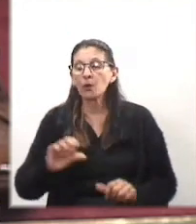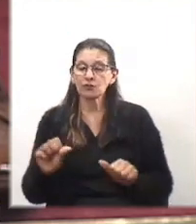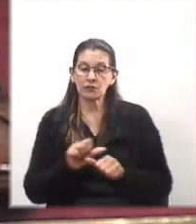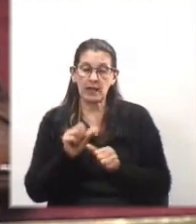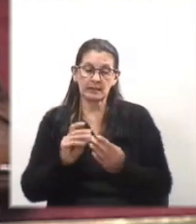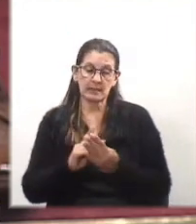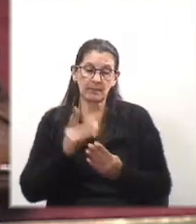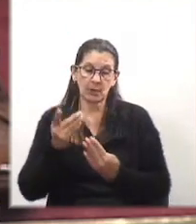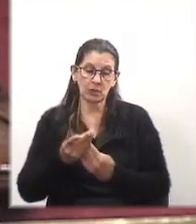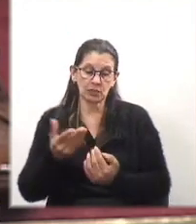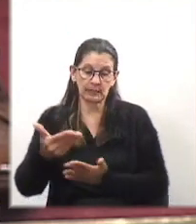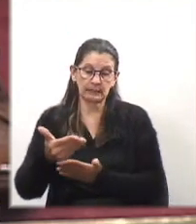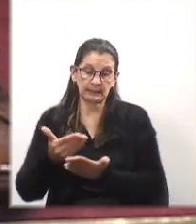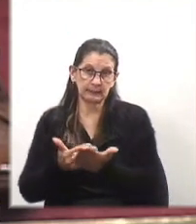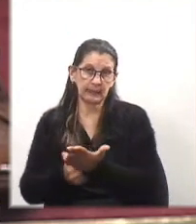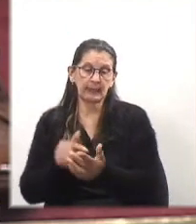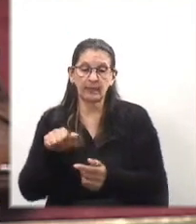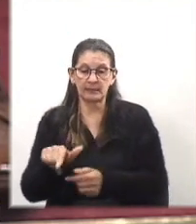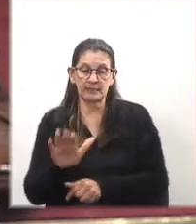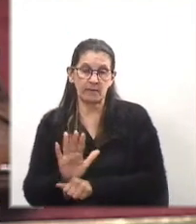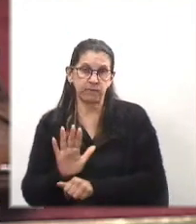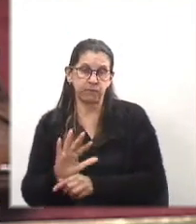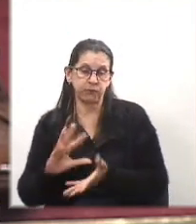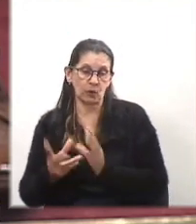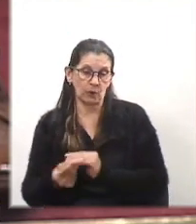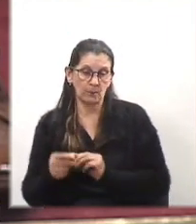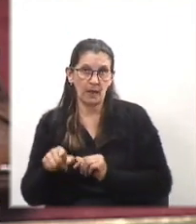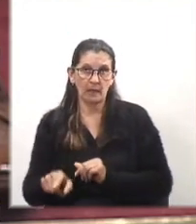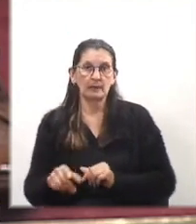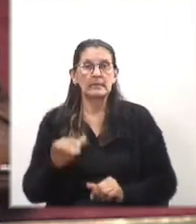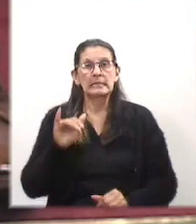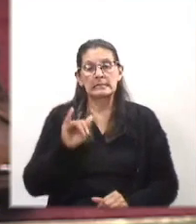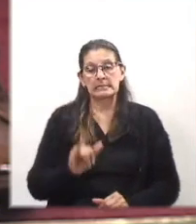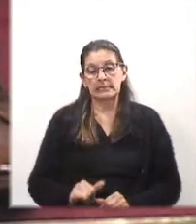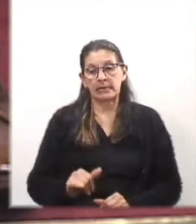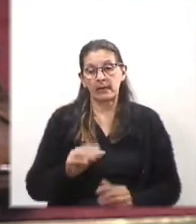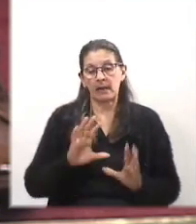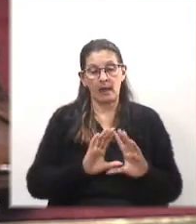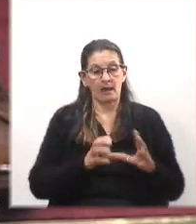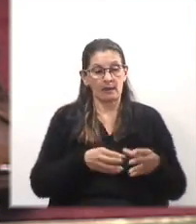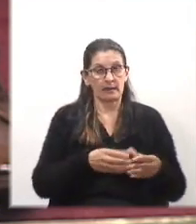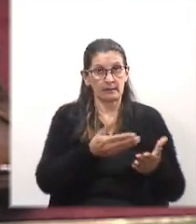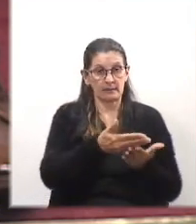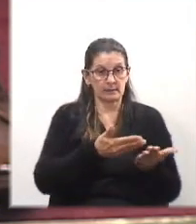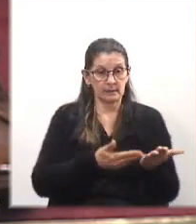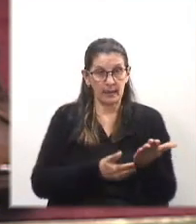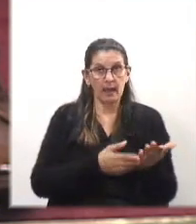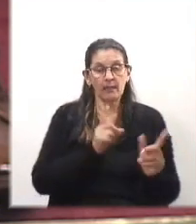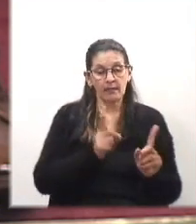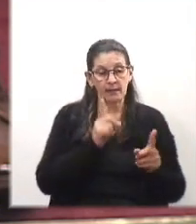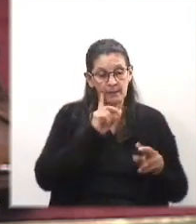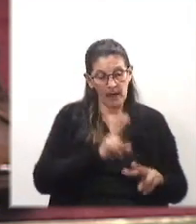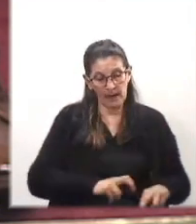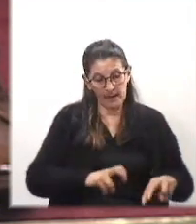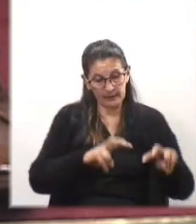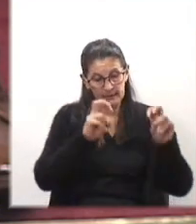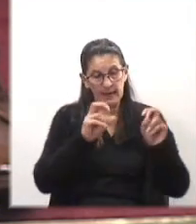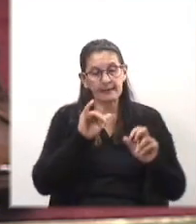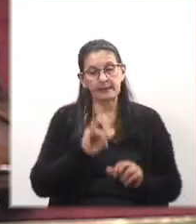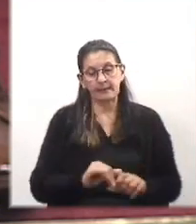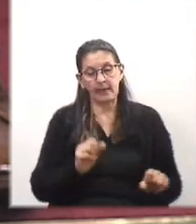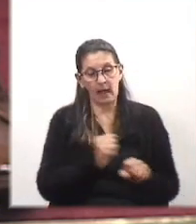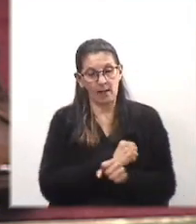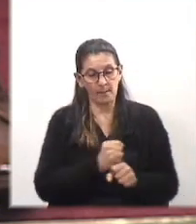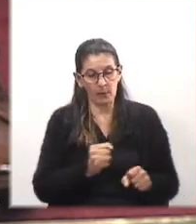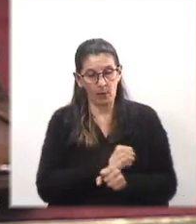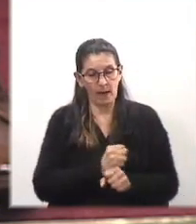proyectase de esa manera. Si bien la agencia reguladora debería analizar y aprobar en forma